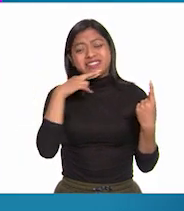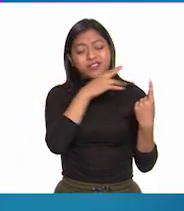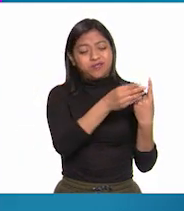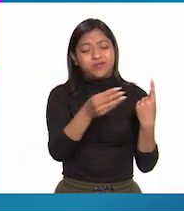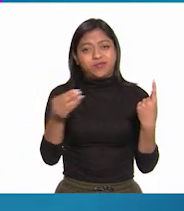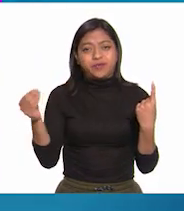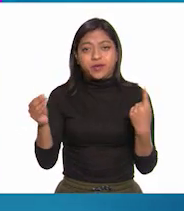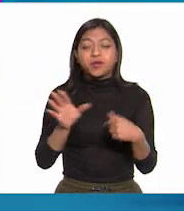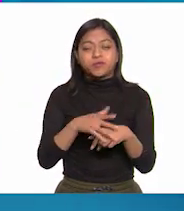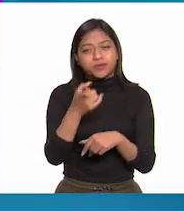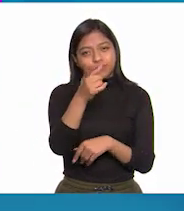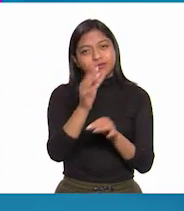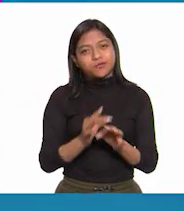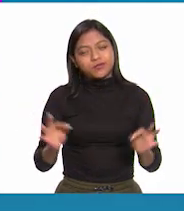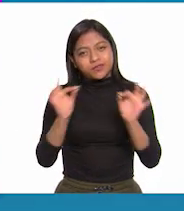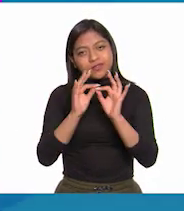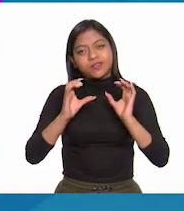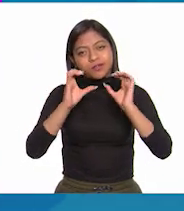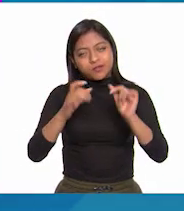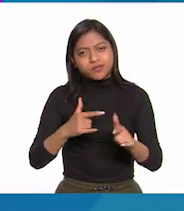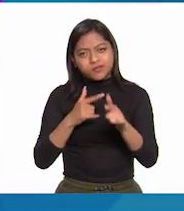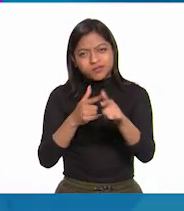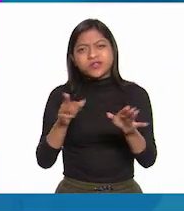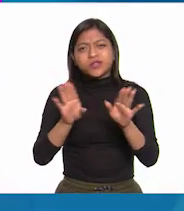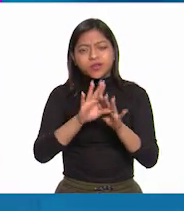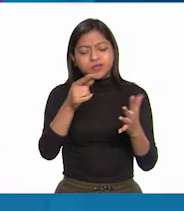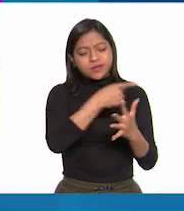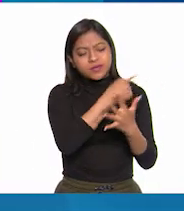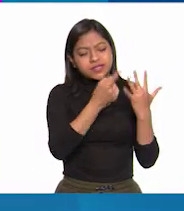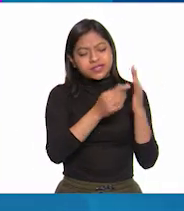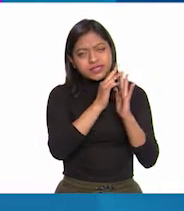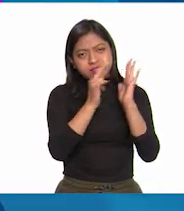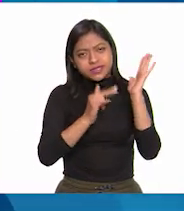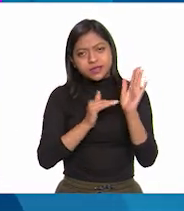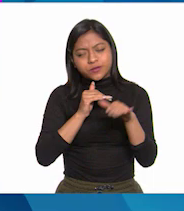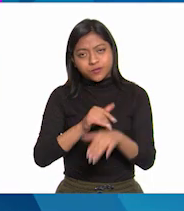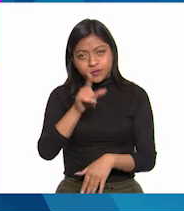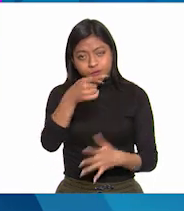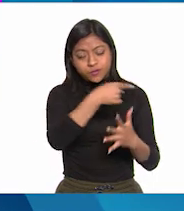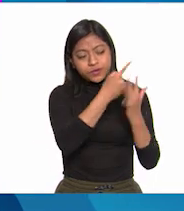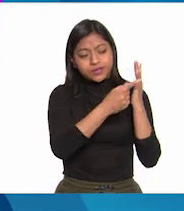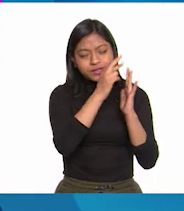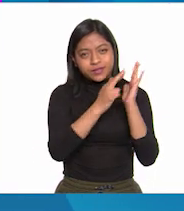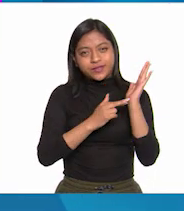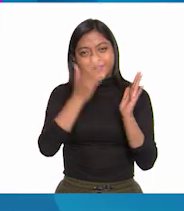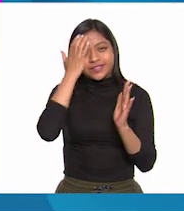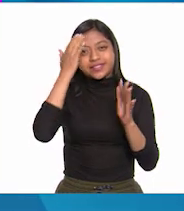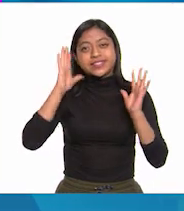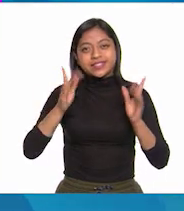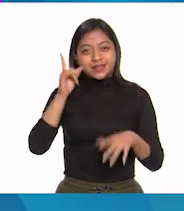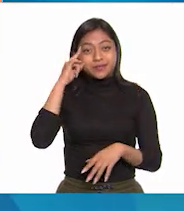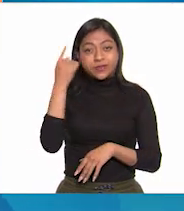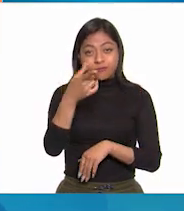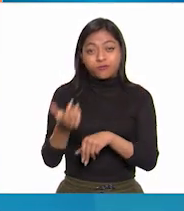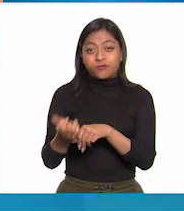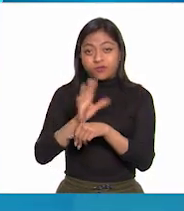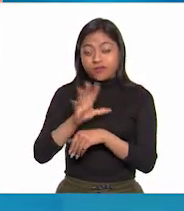personas. Por eso hay que continuar cuidándonos siguiendo las buenas prácticas que ya todos conocemos para evitar contagiarnos.